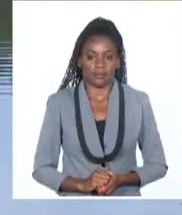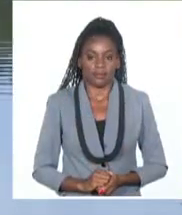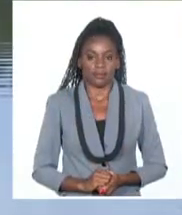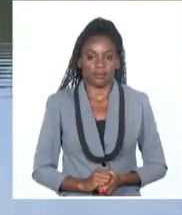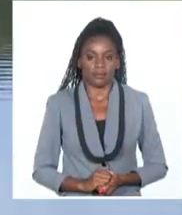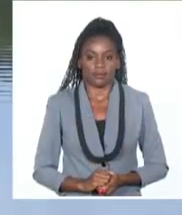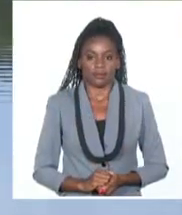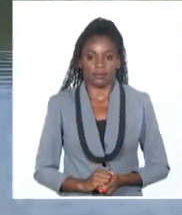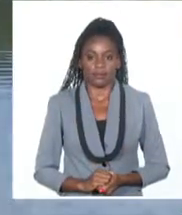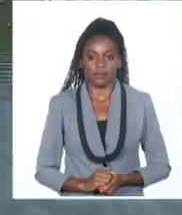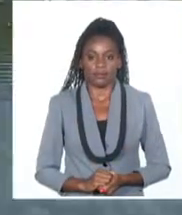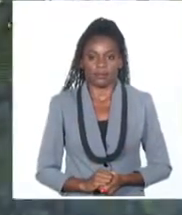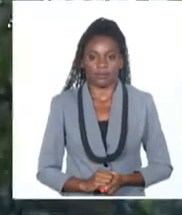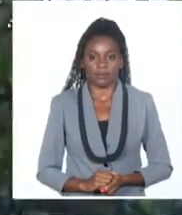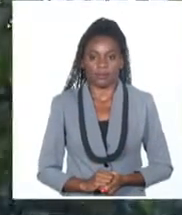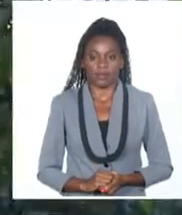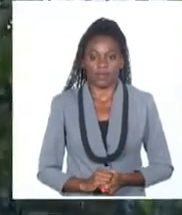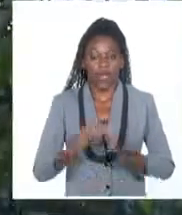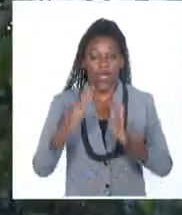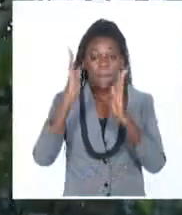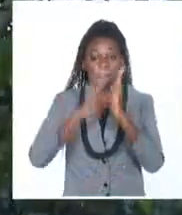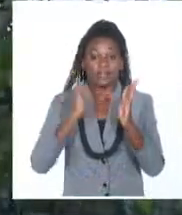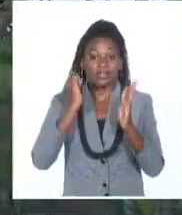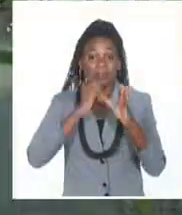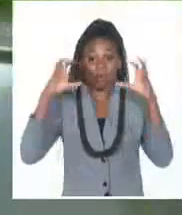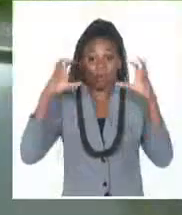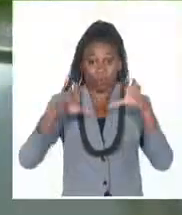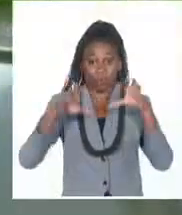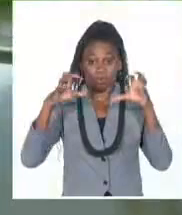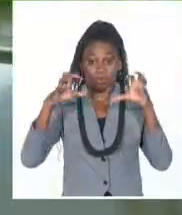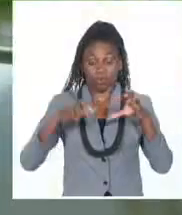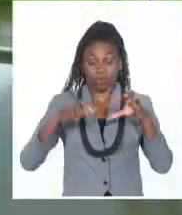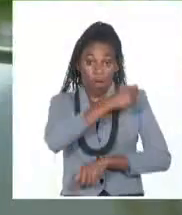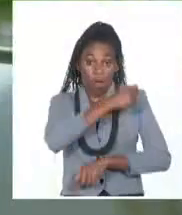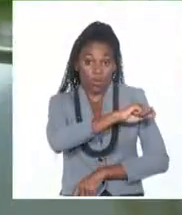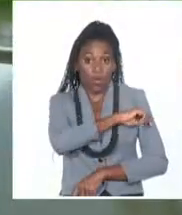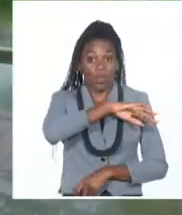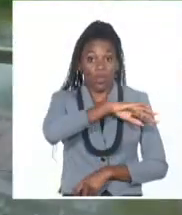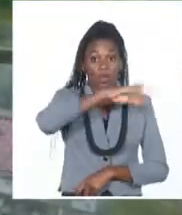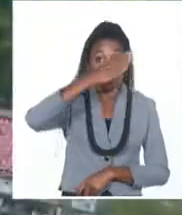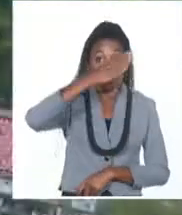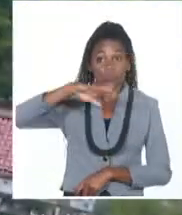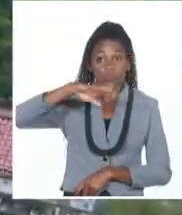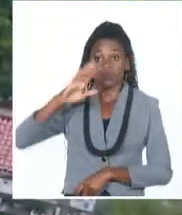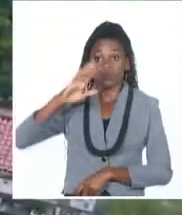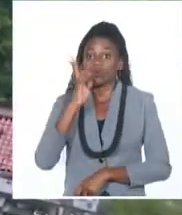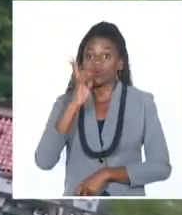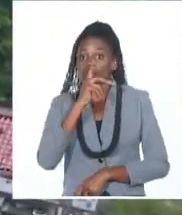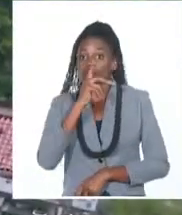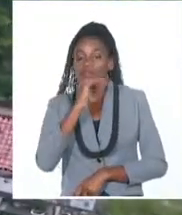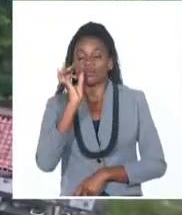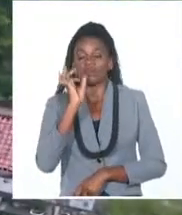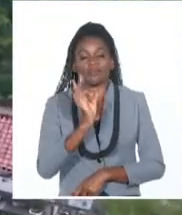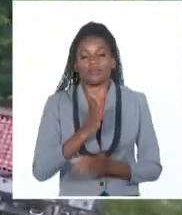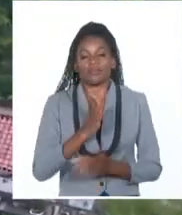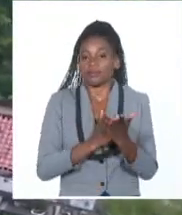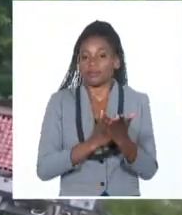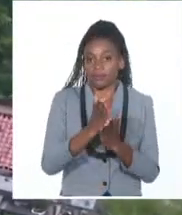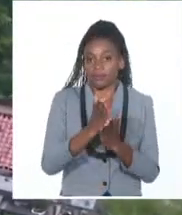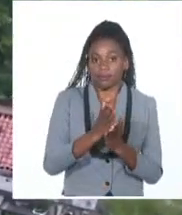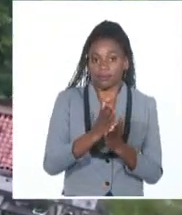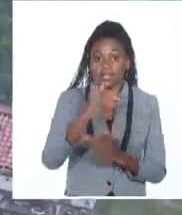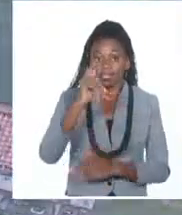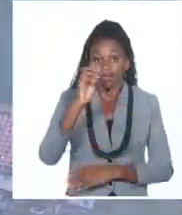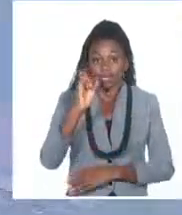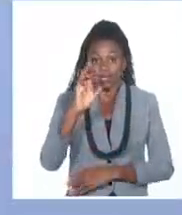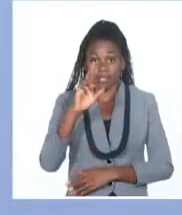Ni en los meses más lluviosos, este poblado en medio de la Sierra del Rosario pierde su encanto. Las Terrazas es un paraíso escondido